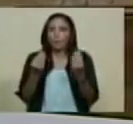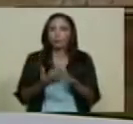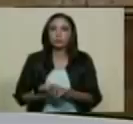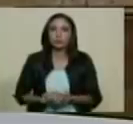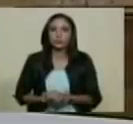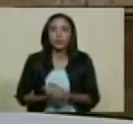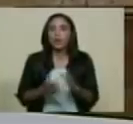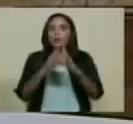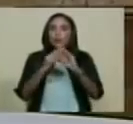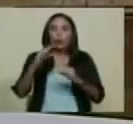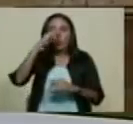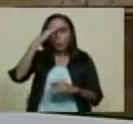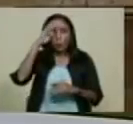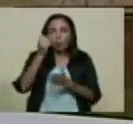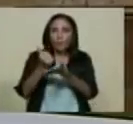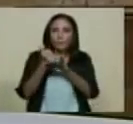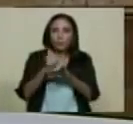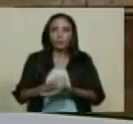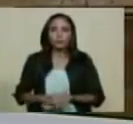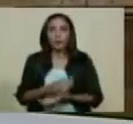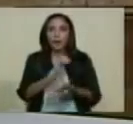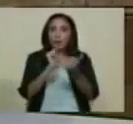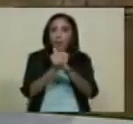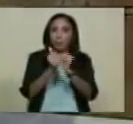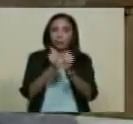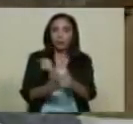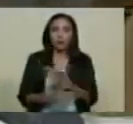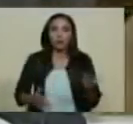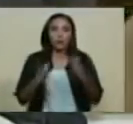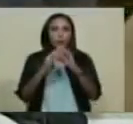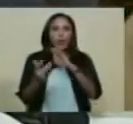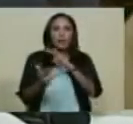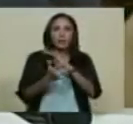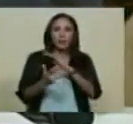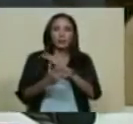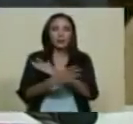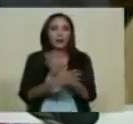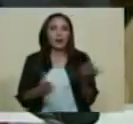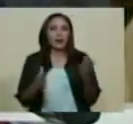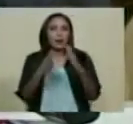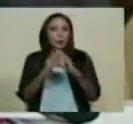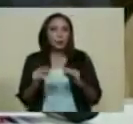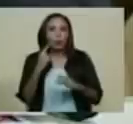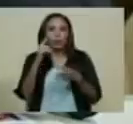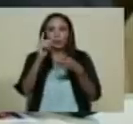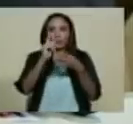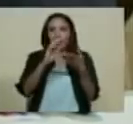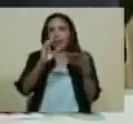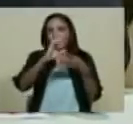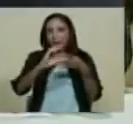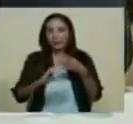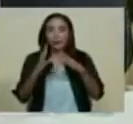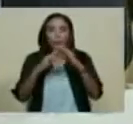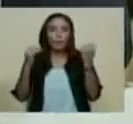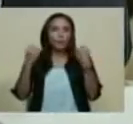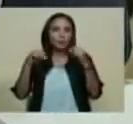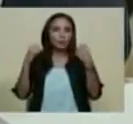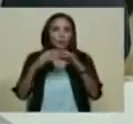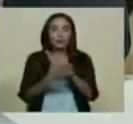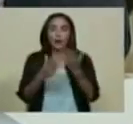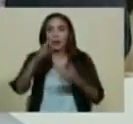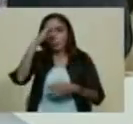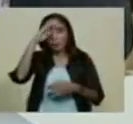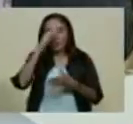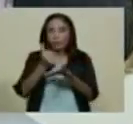misioneros cubanos, los deportistas aquí en disciplina, en técnica, en tecnología, en entrenamientos, ¿verdad?